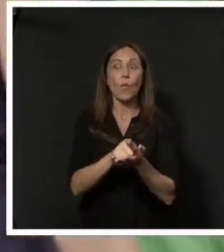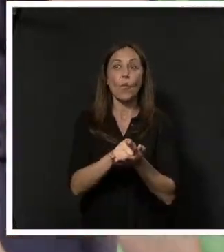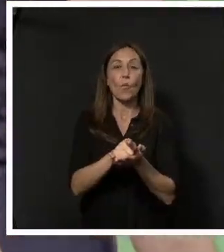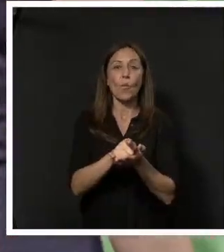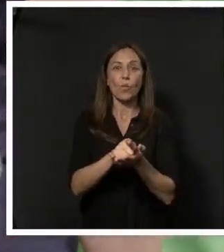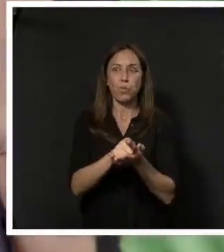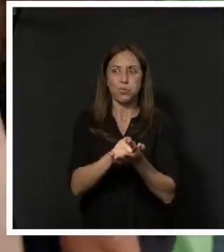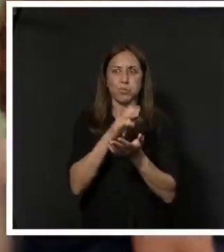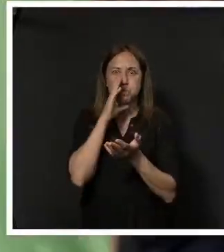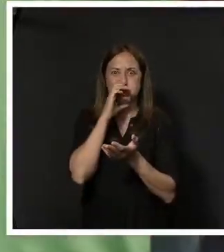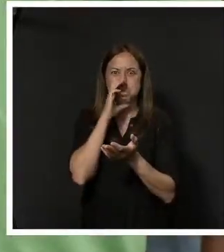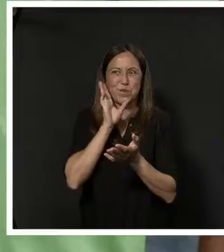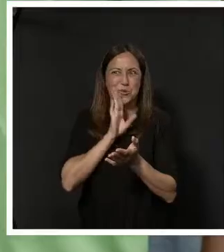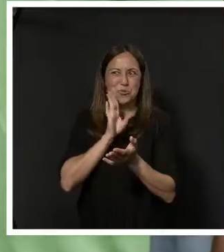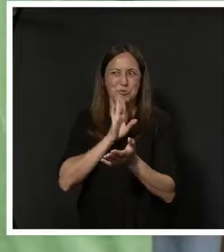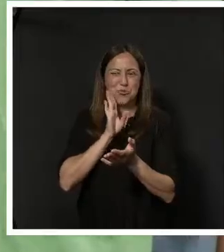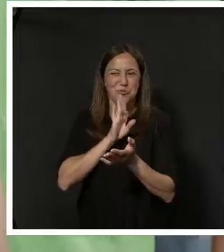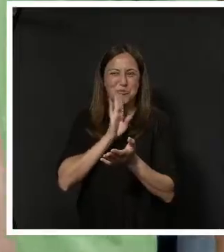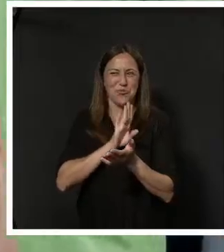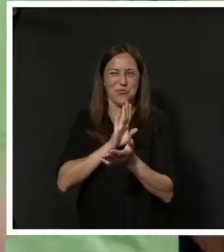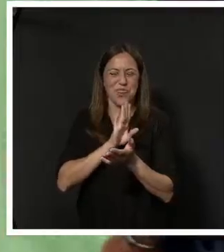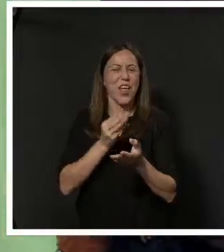cochinada grande